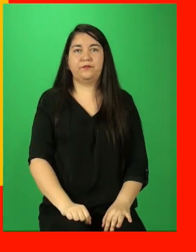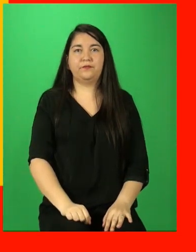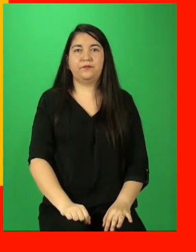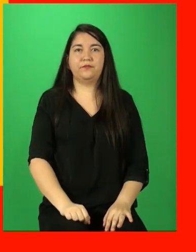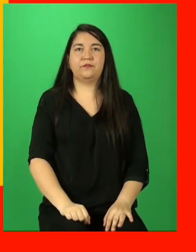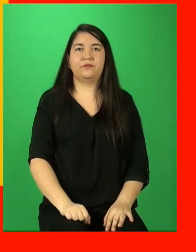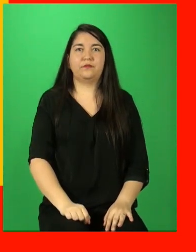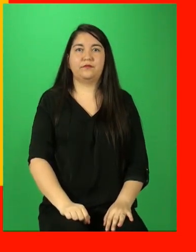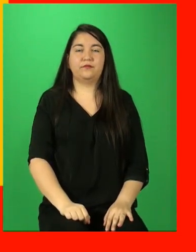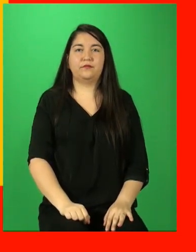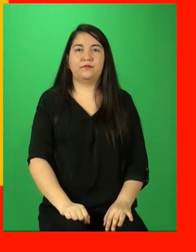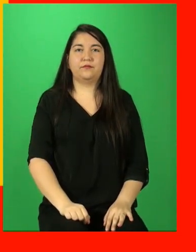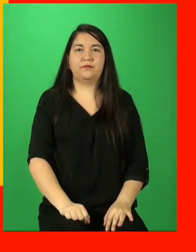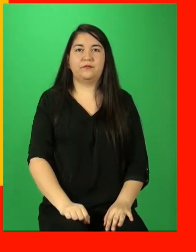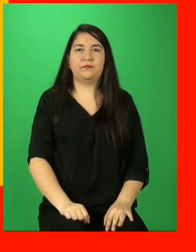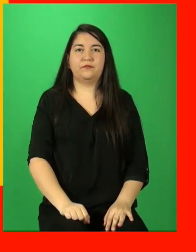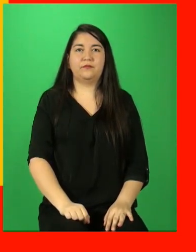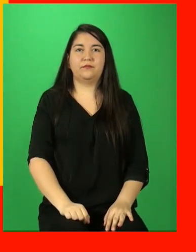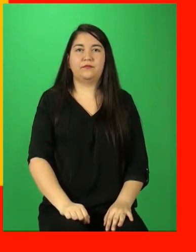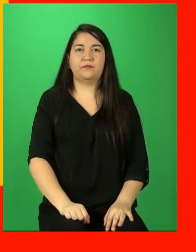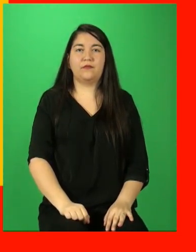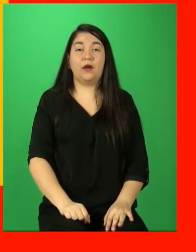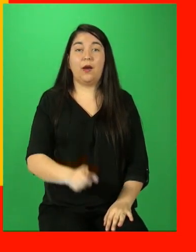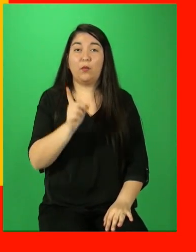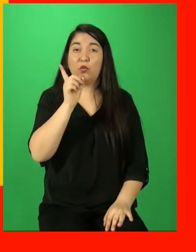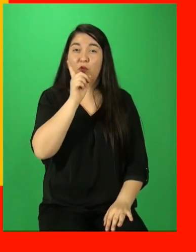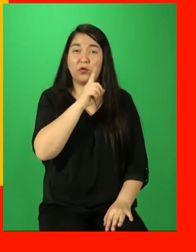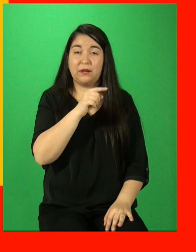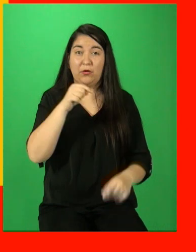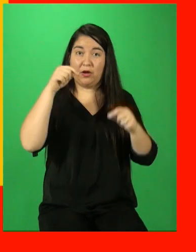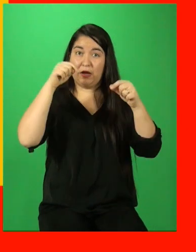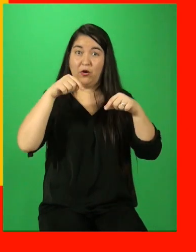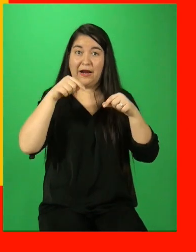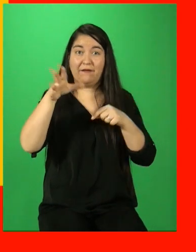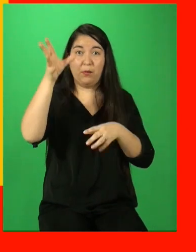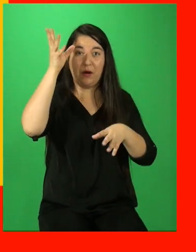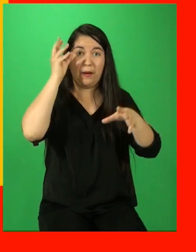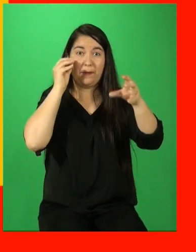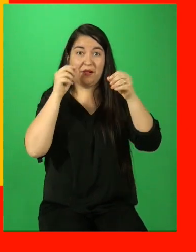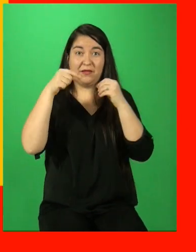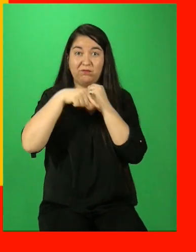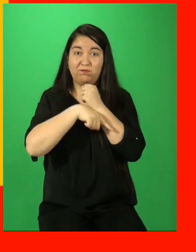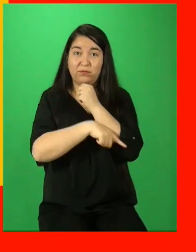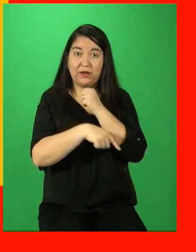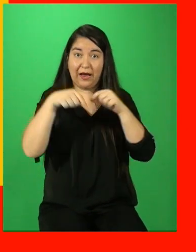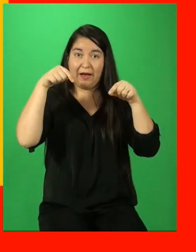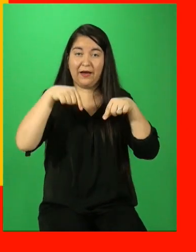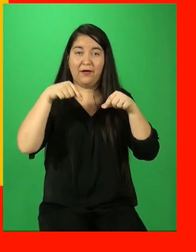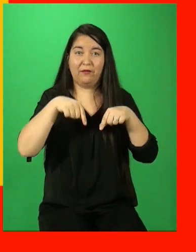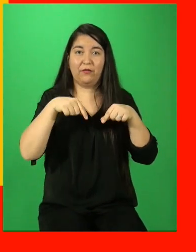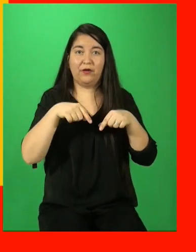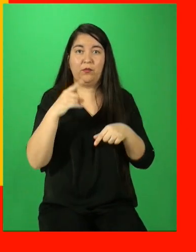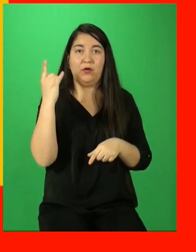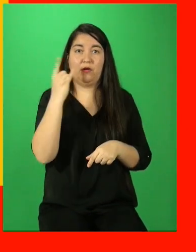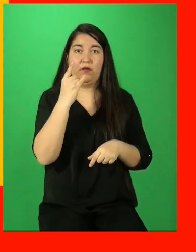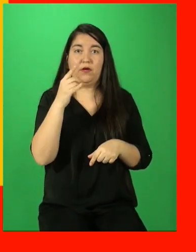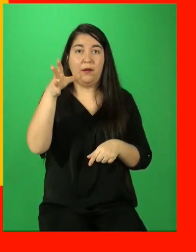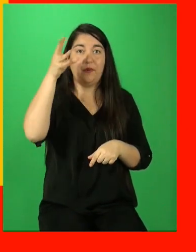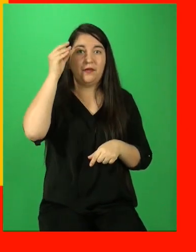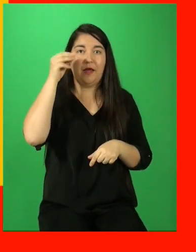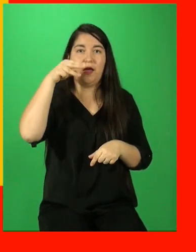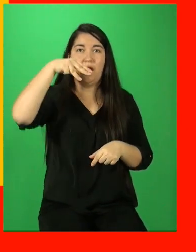de solución. Y por último, que es la que nosotros vamos a estudiar porque nos va a servir para la primera unidad,